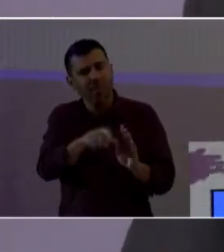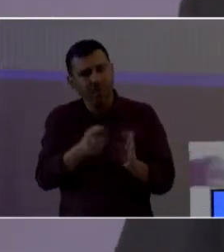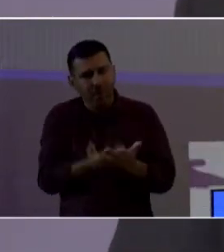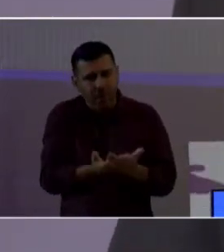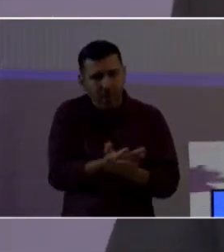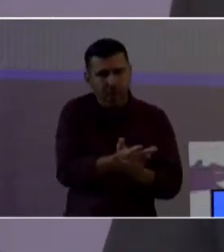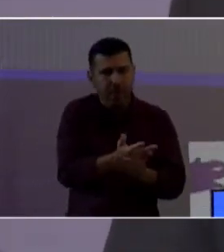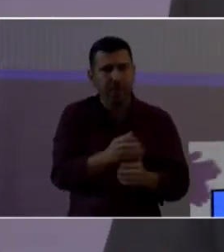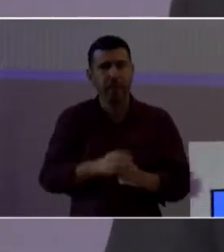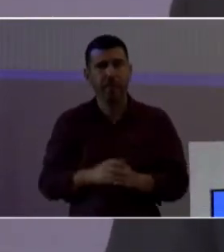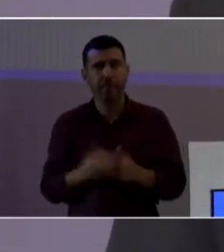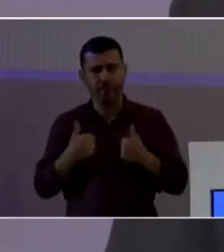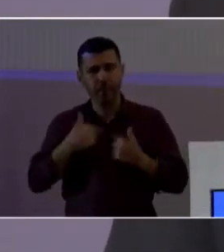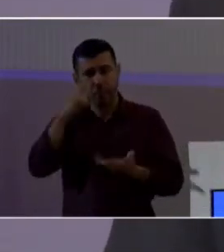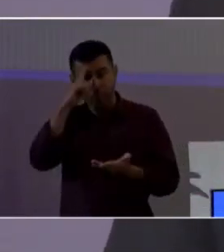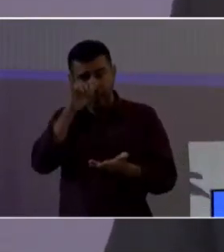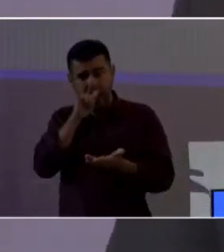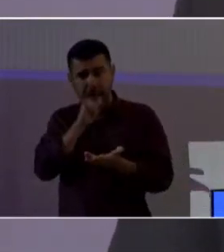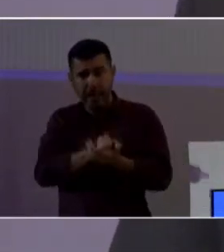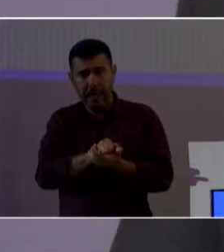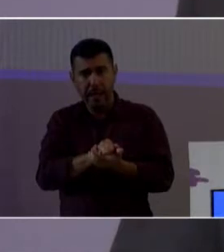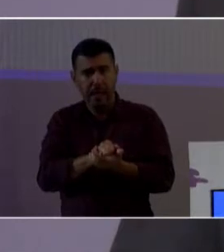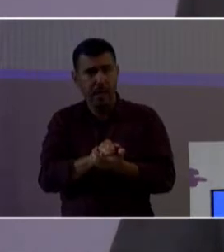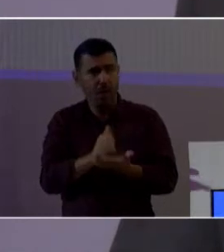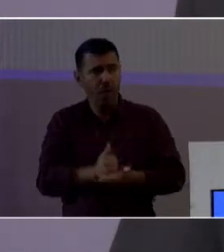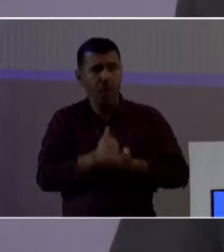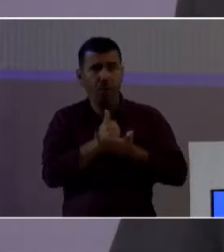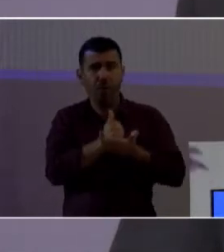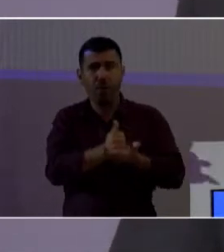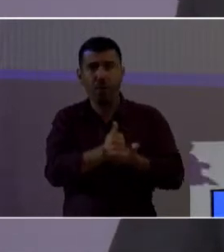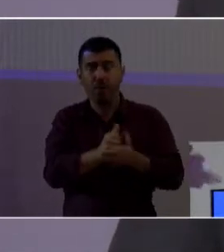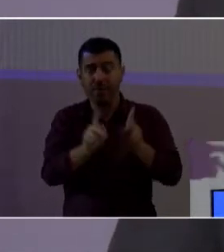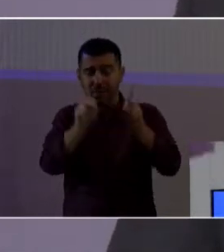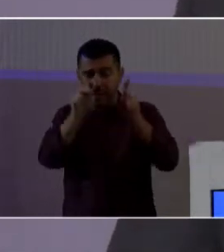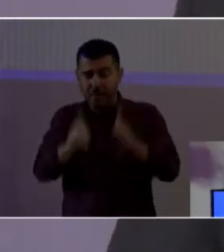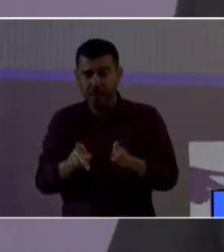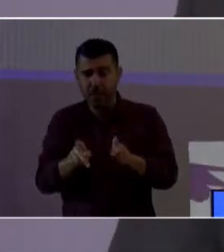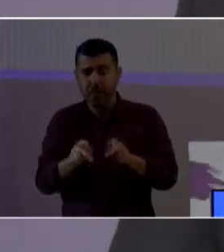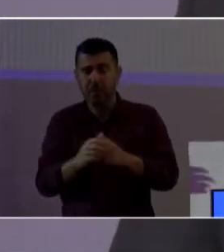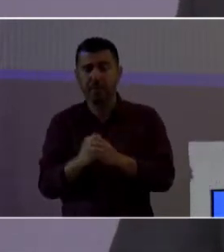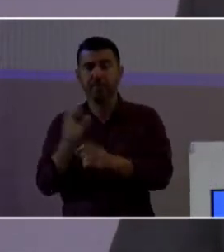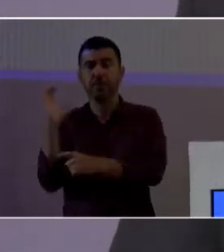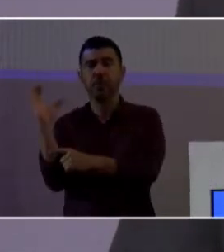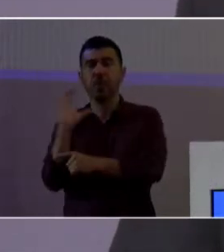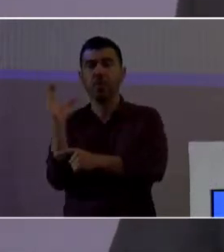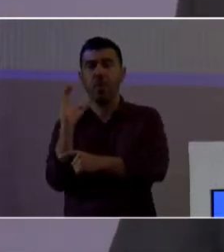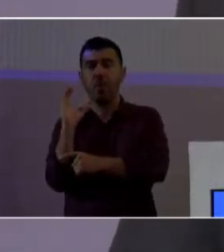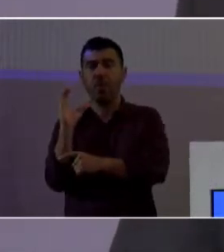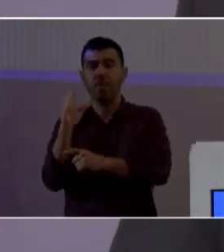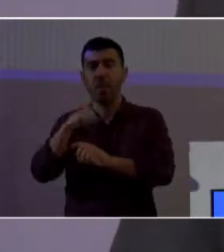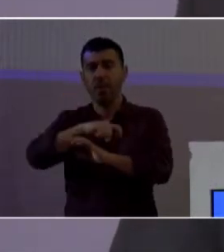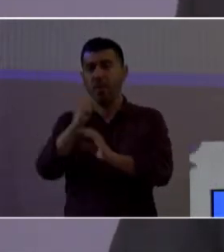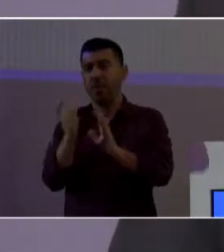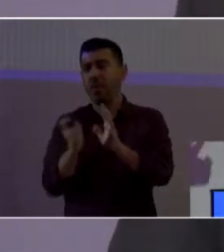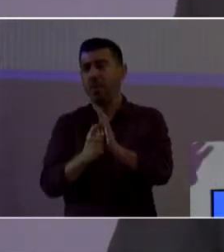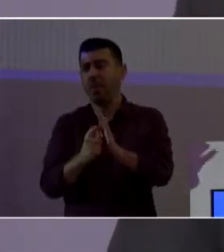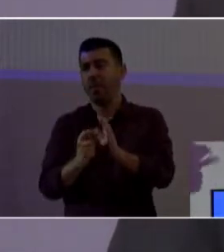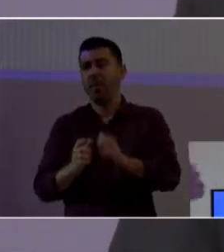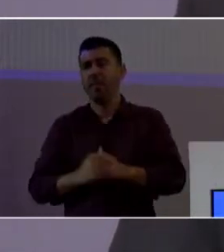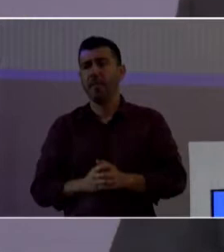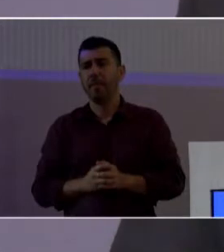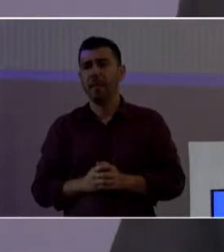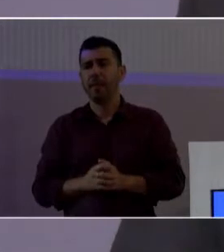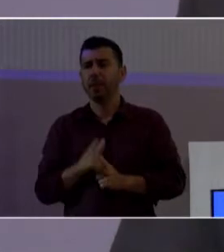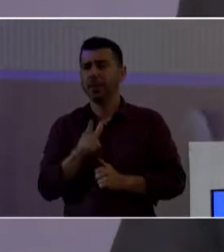que yo creo que Colombia entera está en el momento de que pueden faltar, esto es